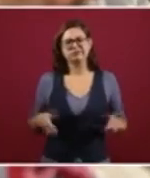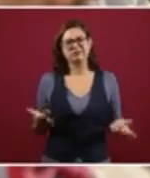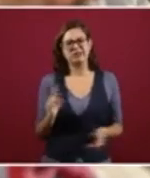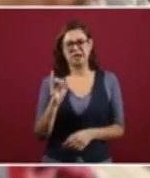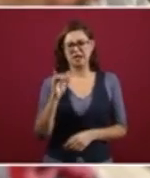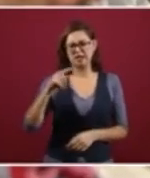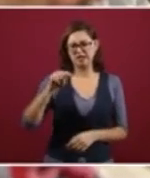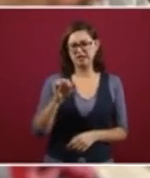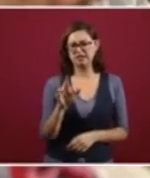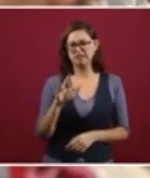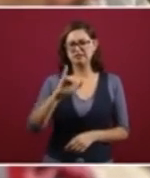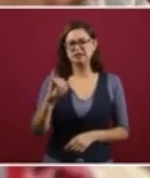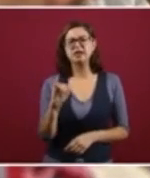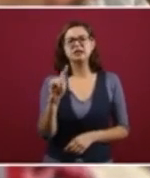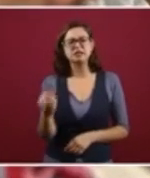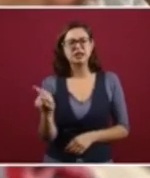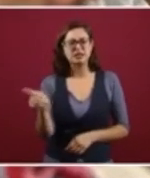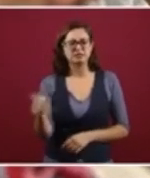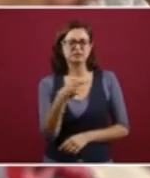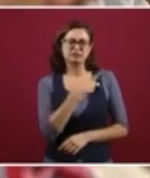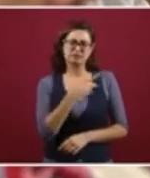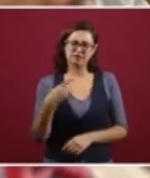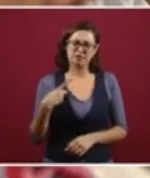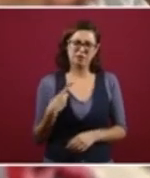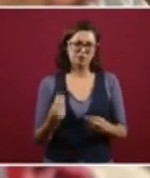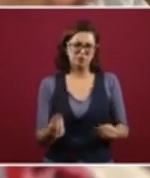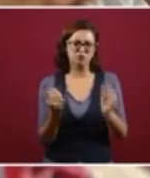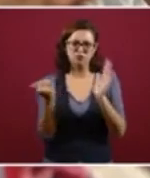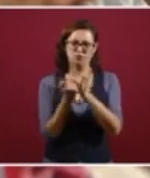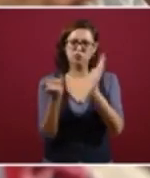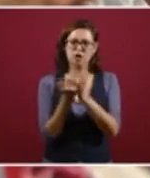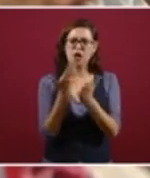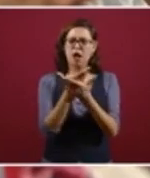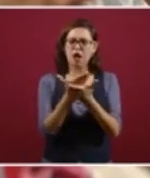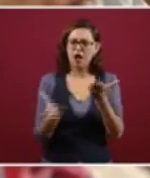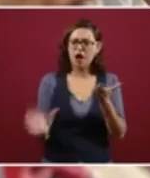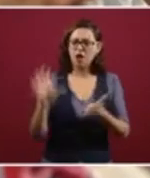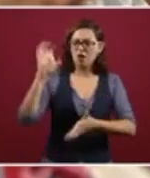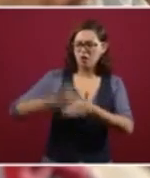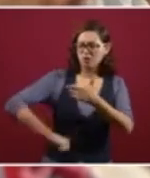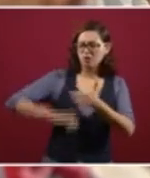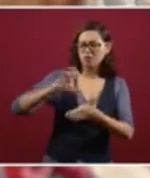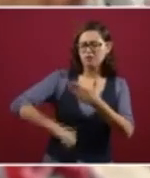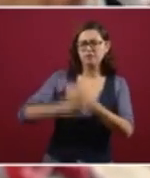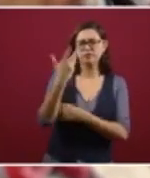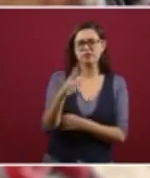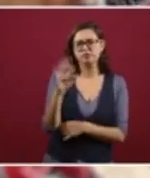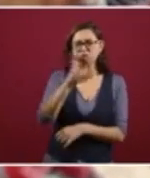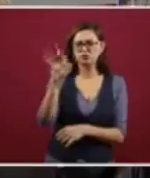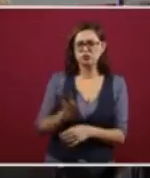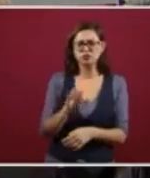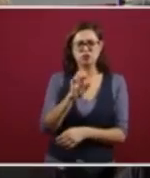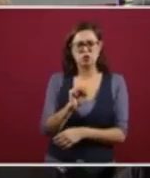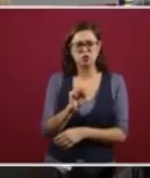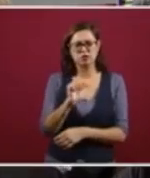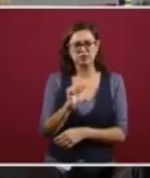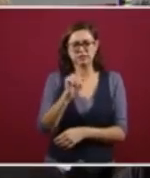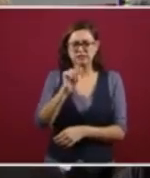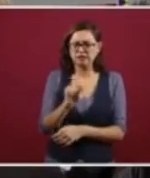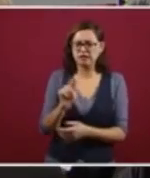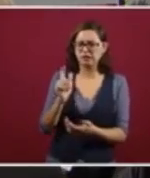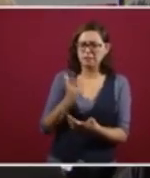refirió al caso de la piloto de Interjet, que publicó en sus redes sociales que ojalá alguien soltara una bomba en el Zócalo el día del grito de